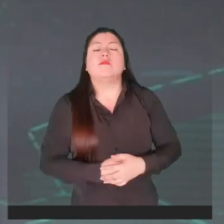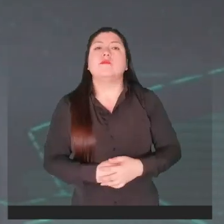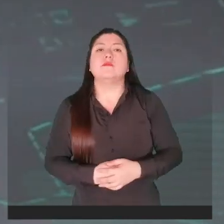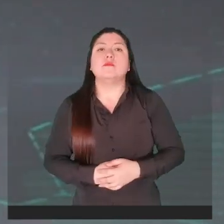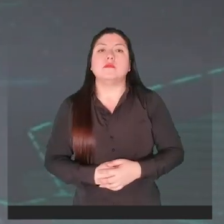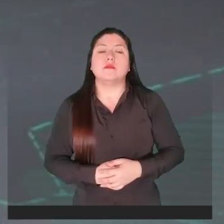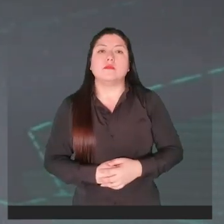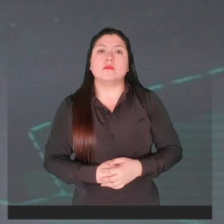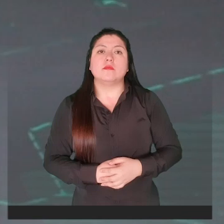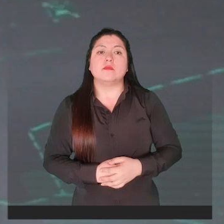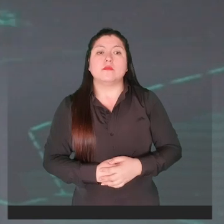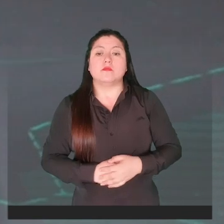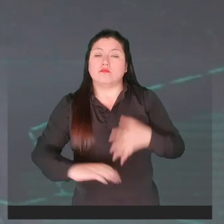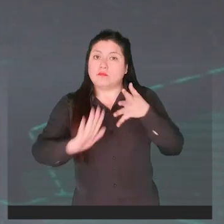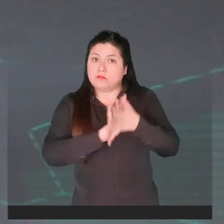Quiero también decir lo siguiente.